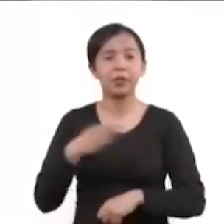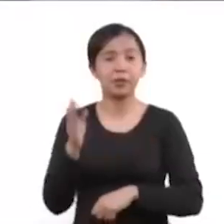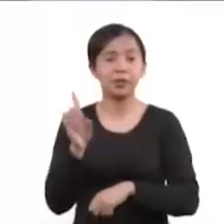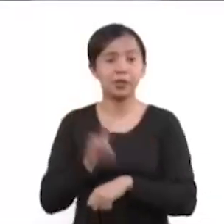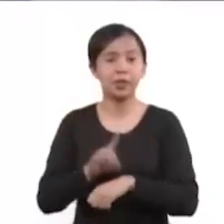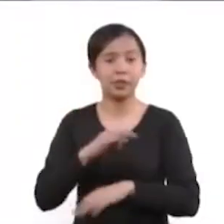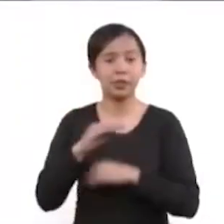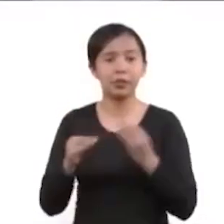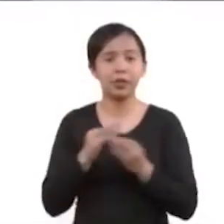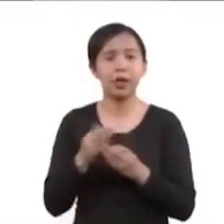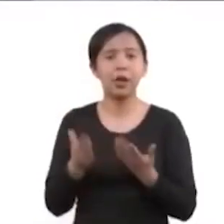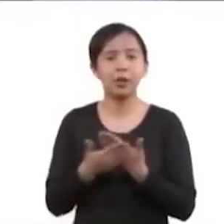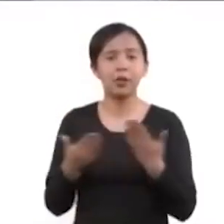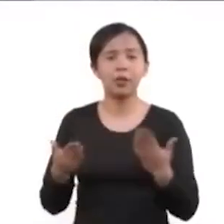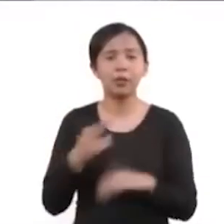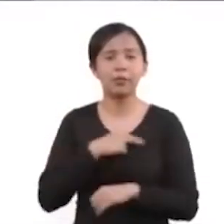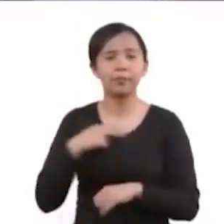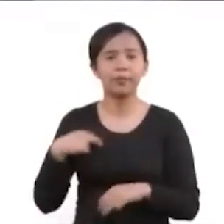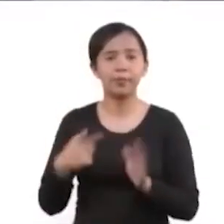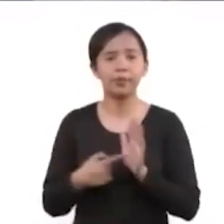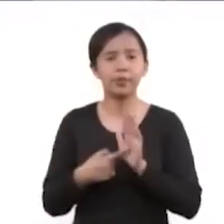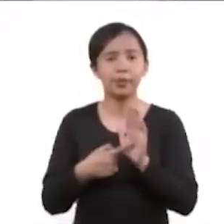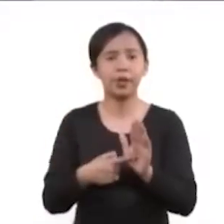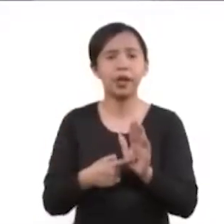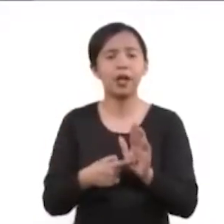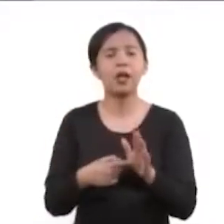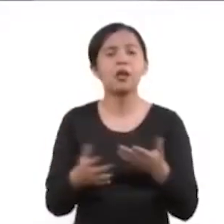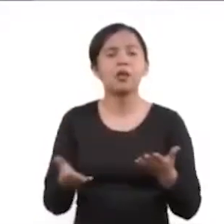A continuación, informamos los avances